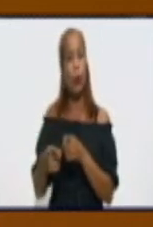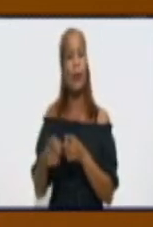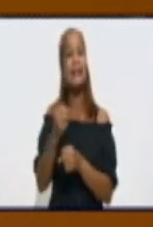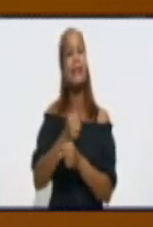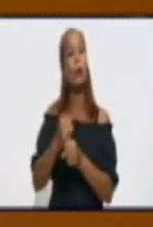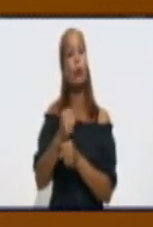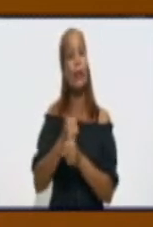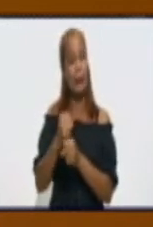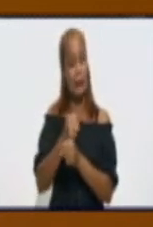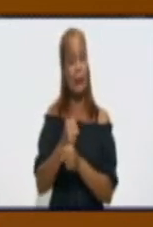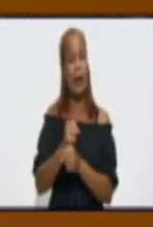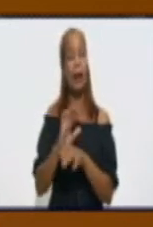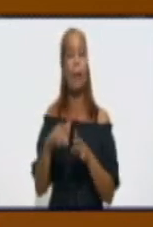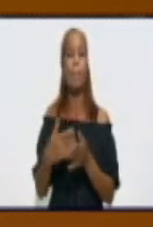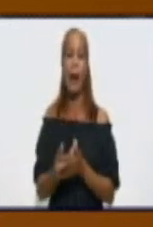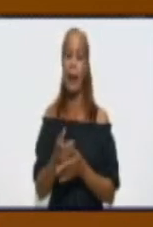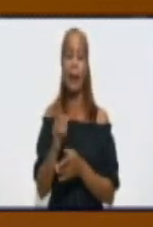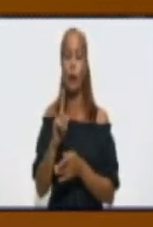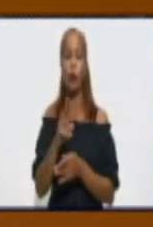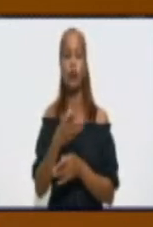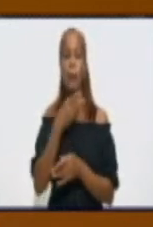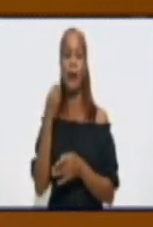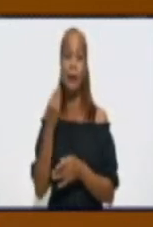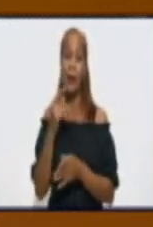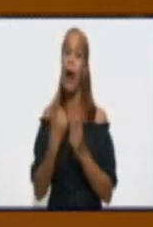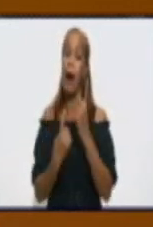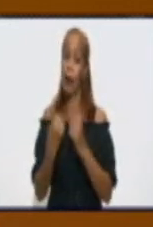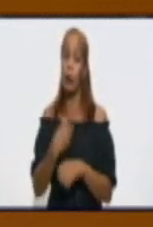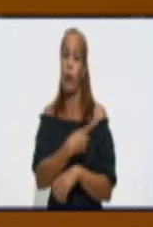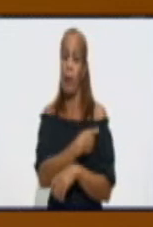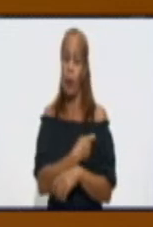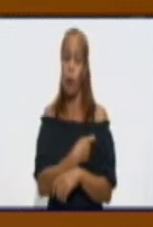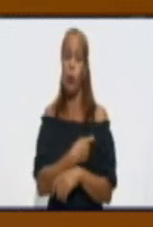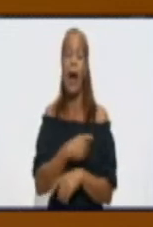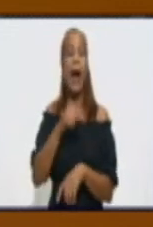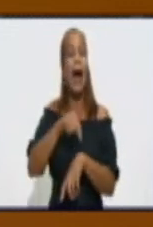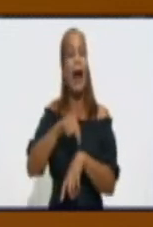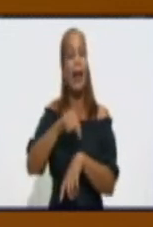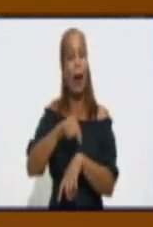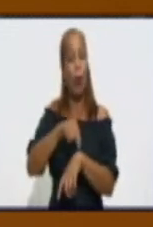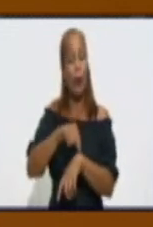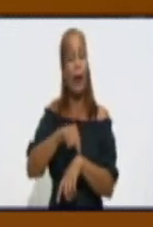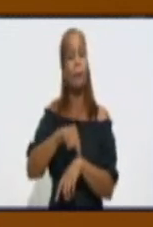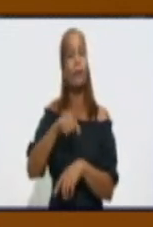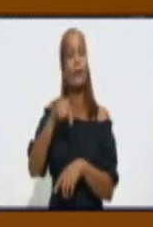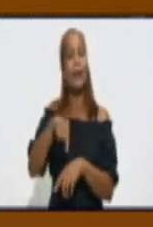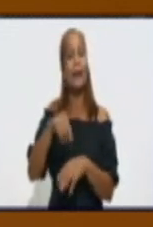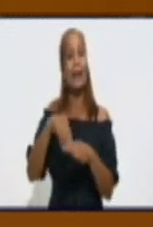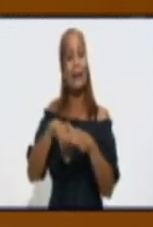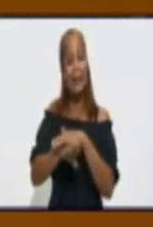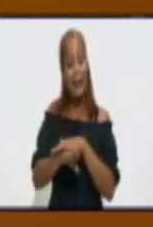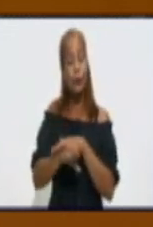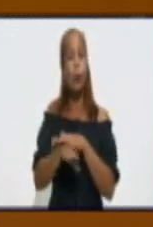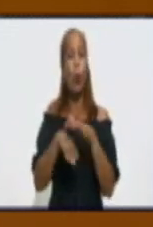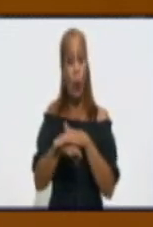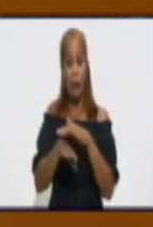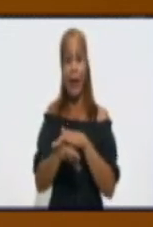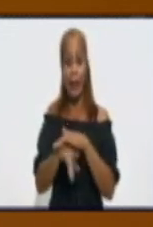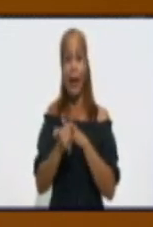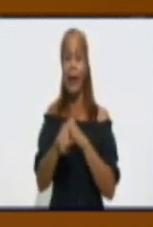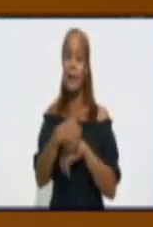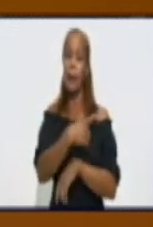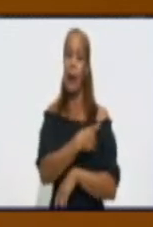hubiera ninguna deficiencia a la hora de estar dentro de esas cámaras del candidato vacunal. Y posteriormente se revisaron,